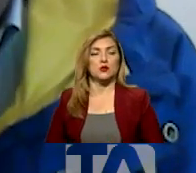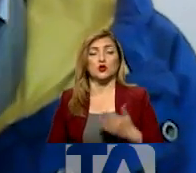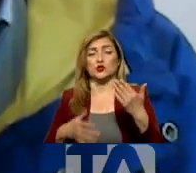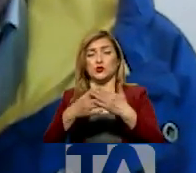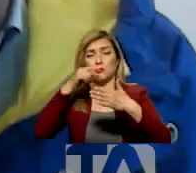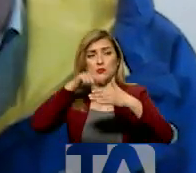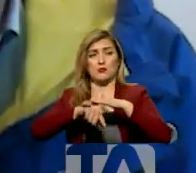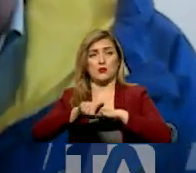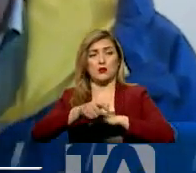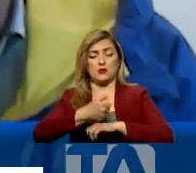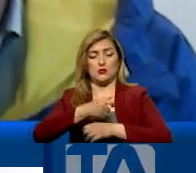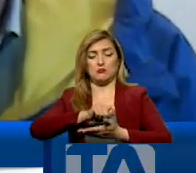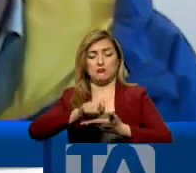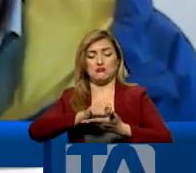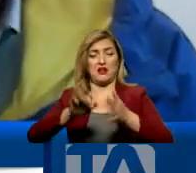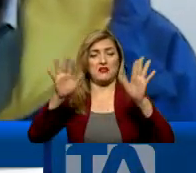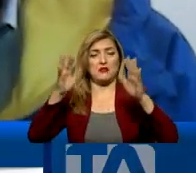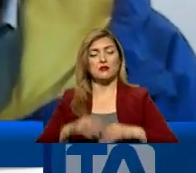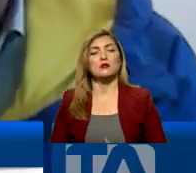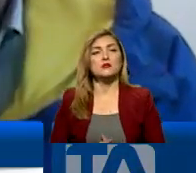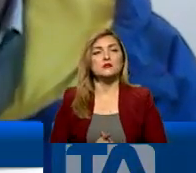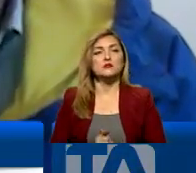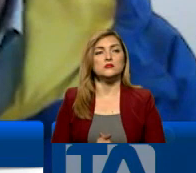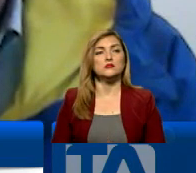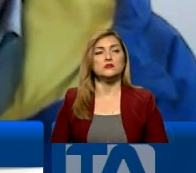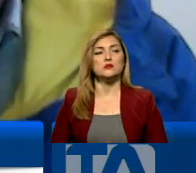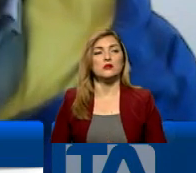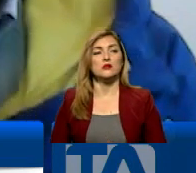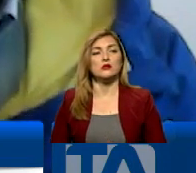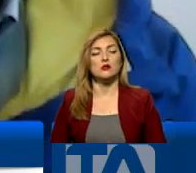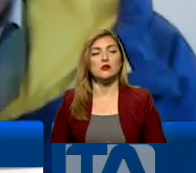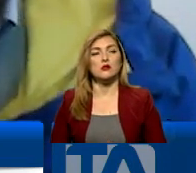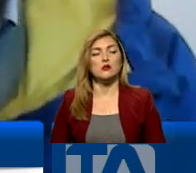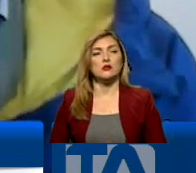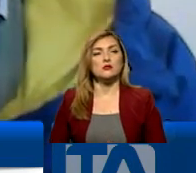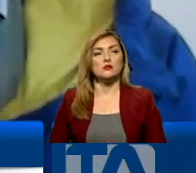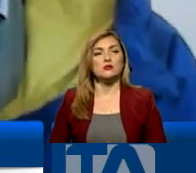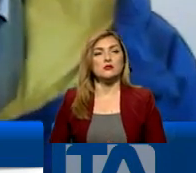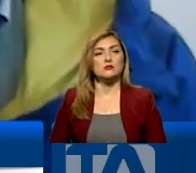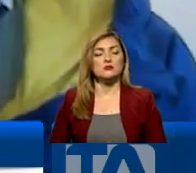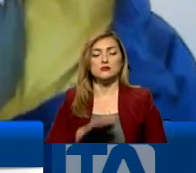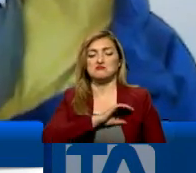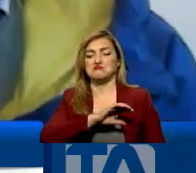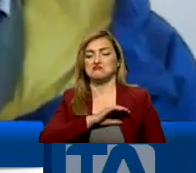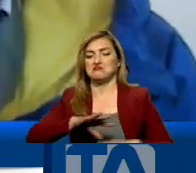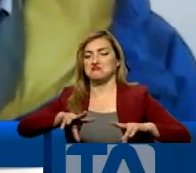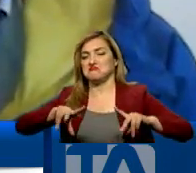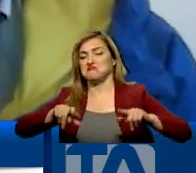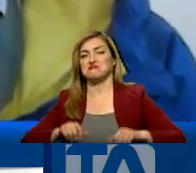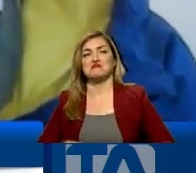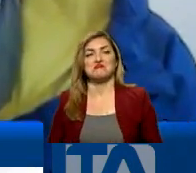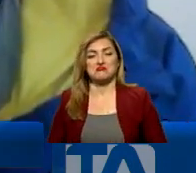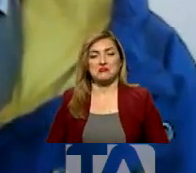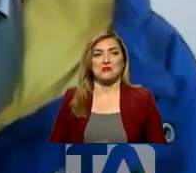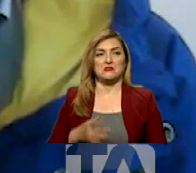tiene escrituras, si usted pudo averiguar. Hay mucha corrupción en el municipio, ya no solo con pruebas COVID,